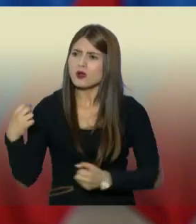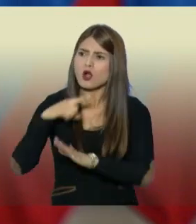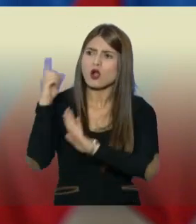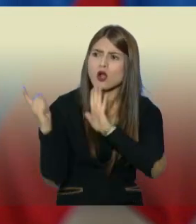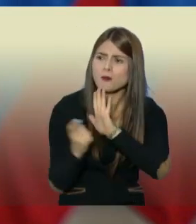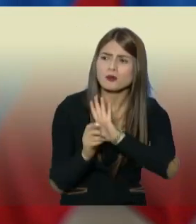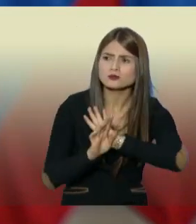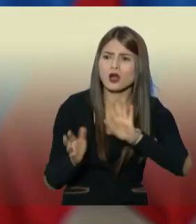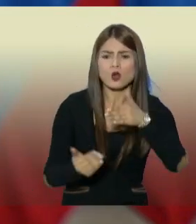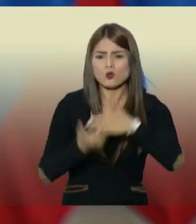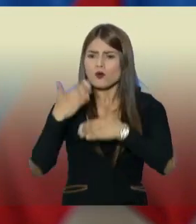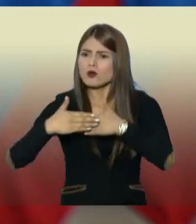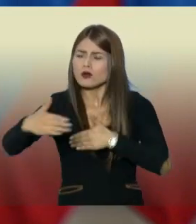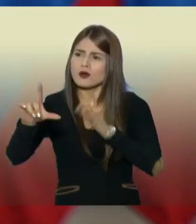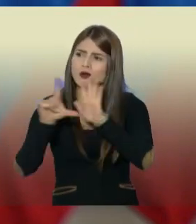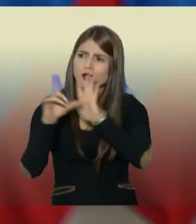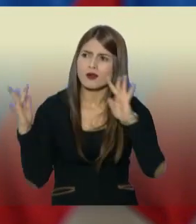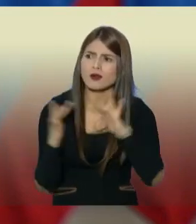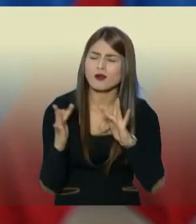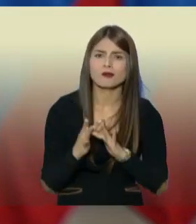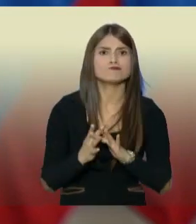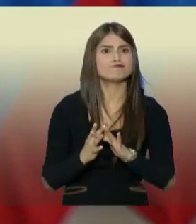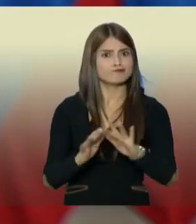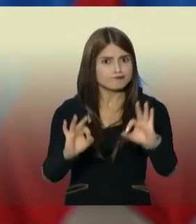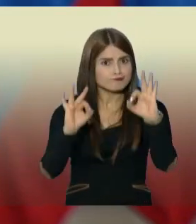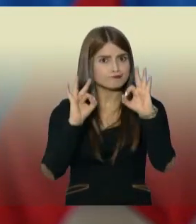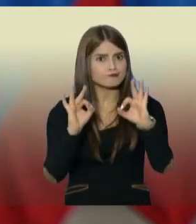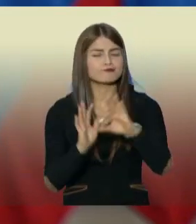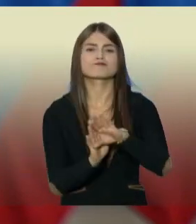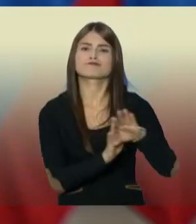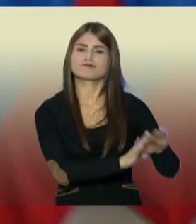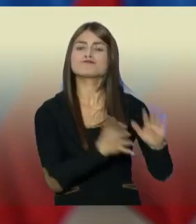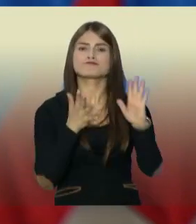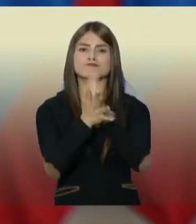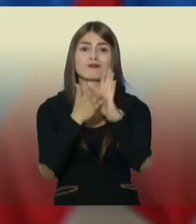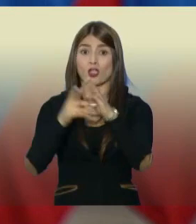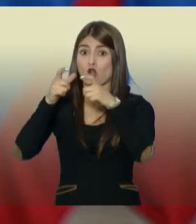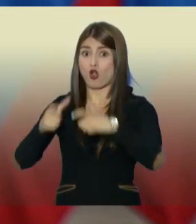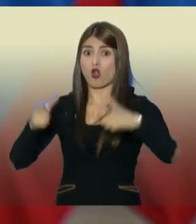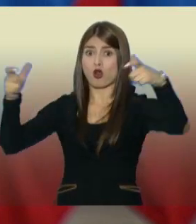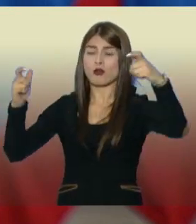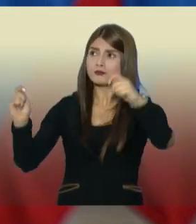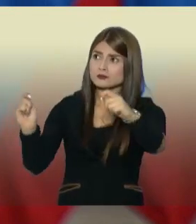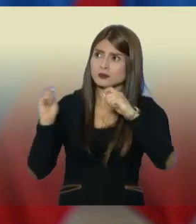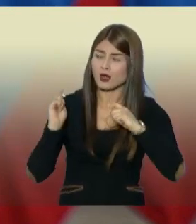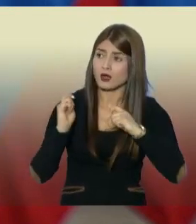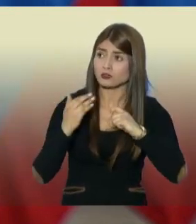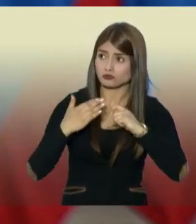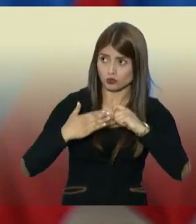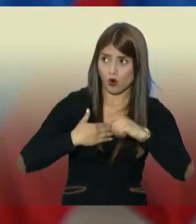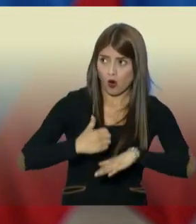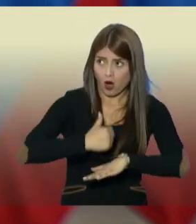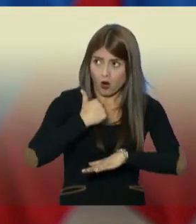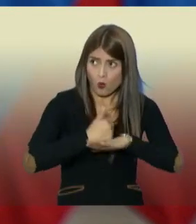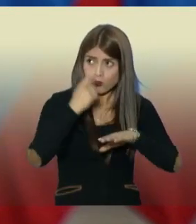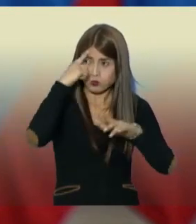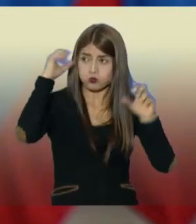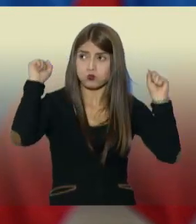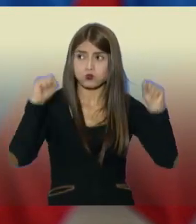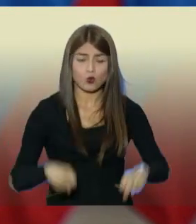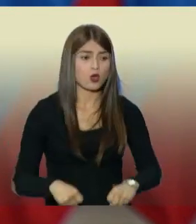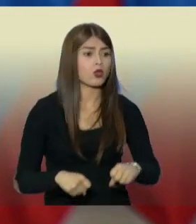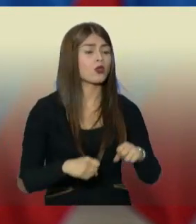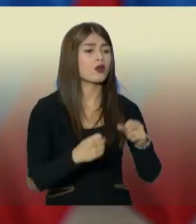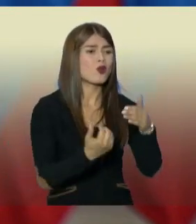la legalidad las facultades que me dio el congreso para expedir decretos ley en el marco de la